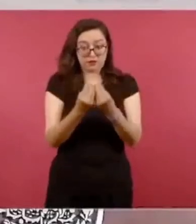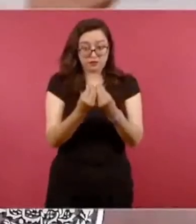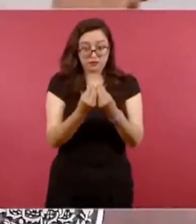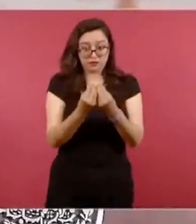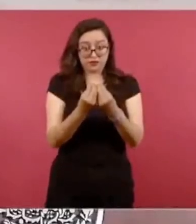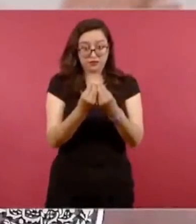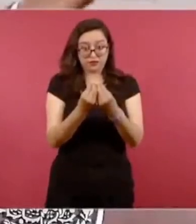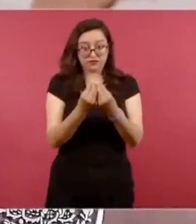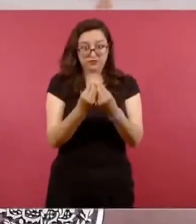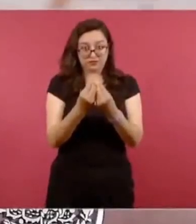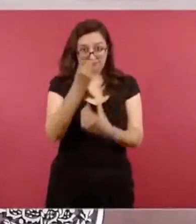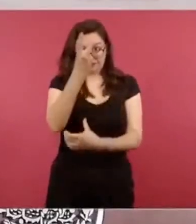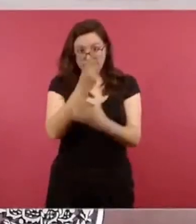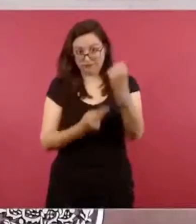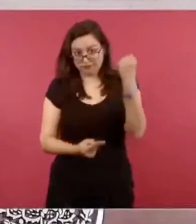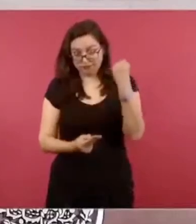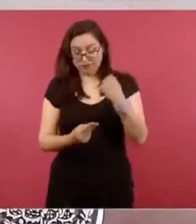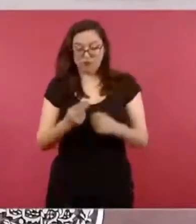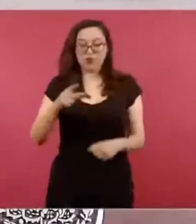De esto que estamos hablando, o sea,